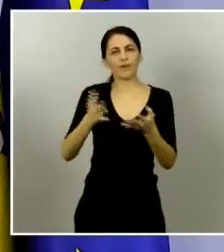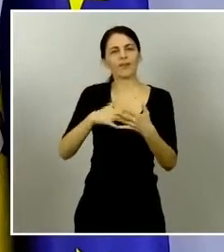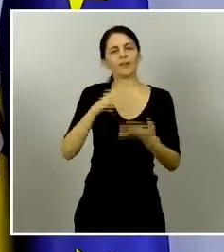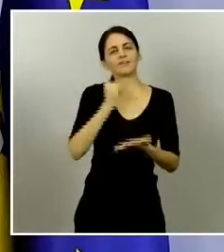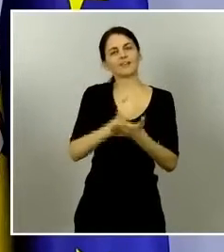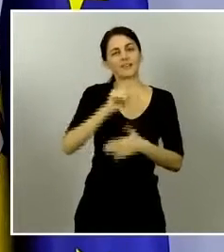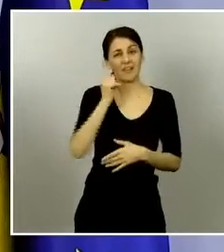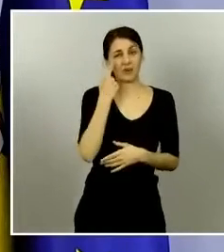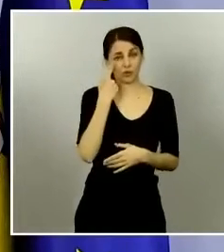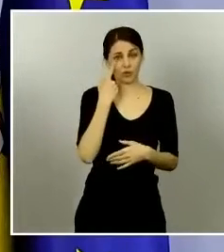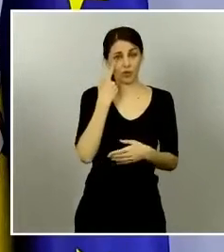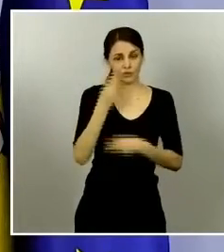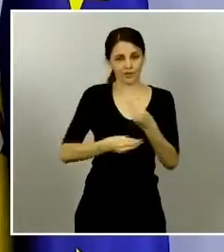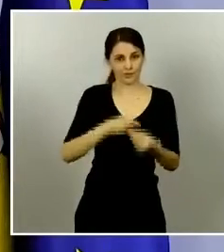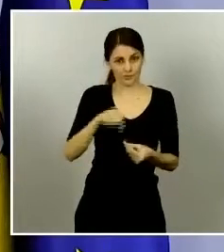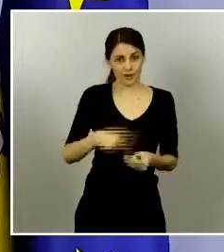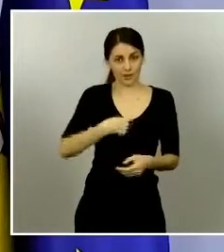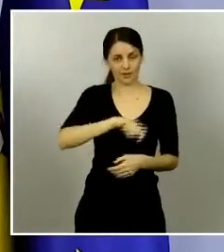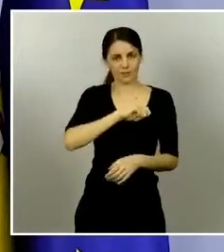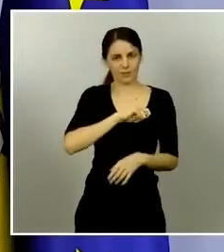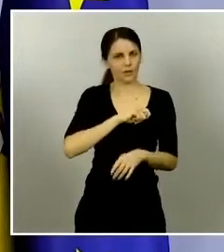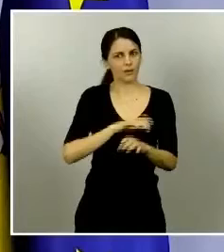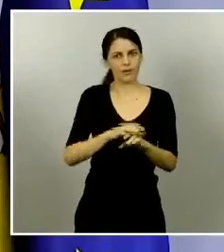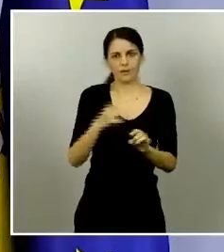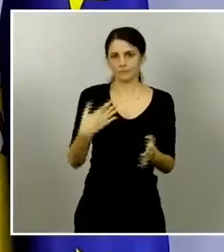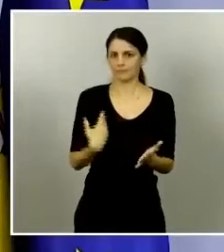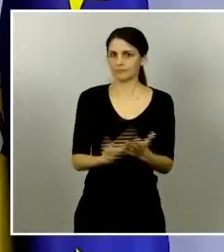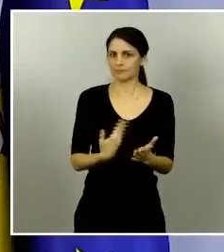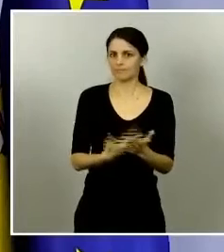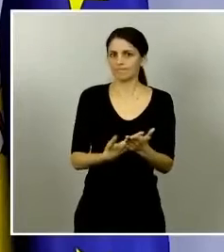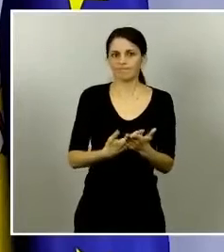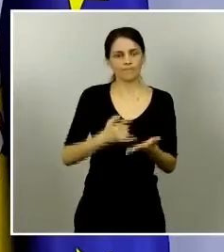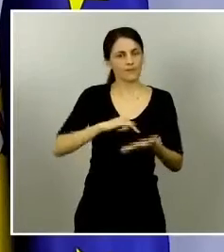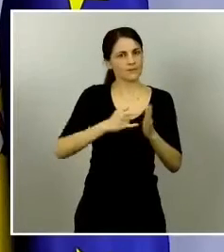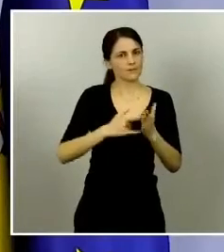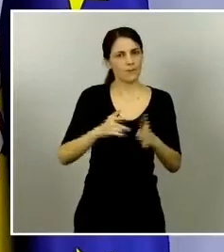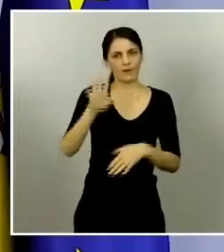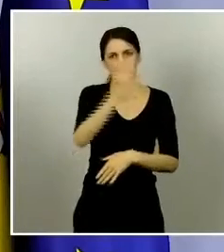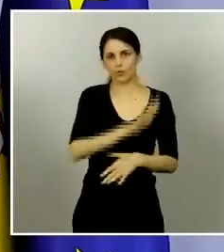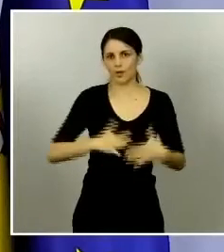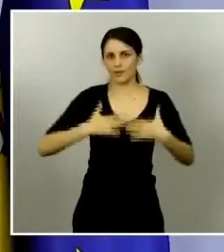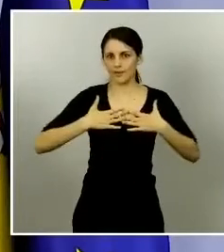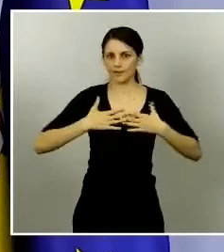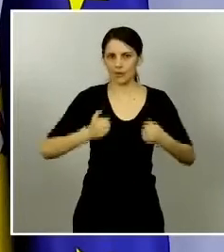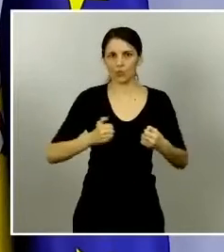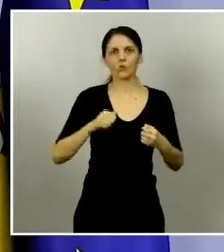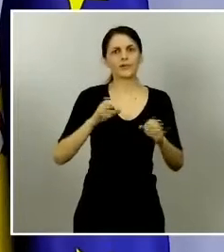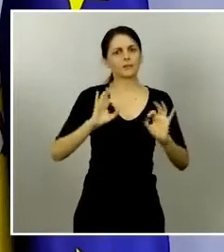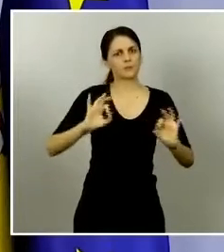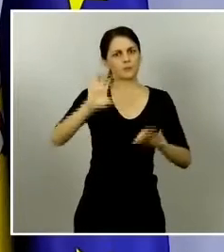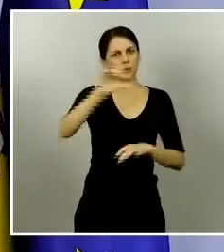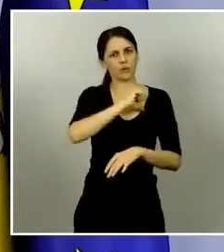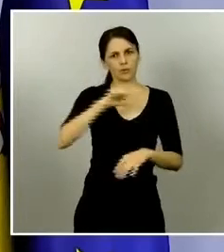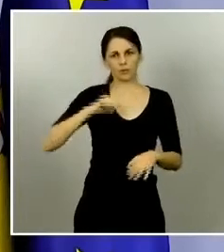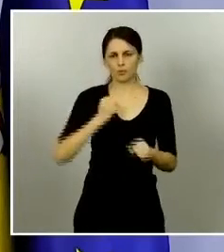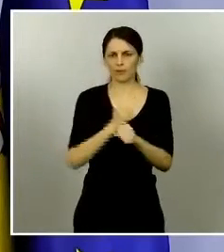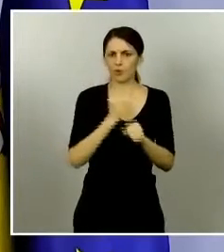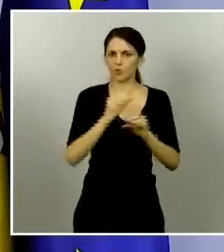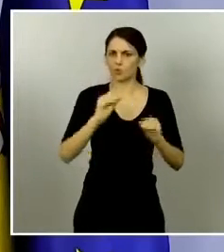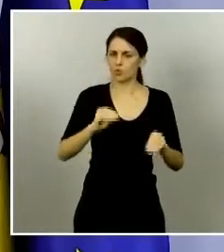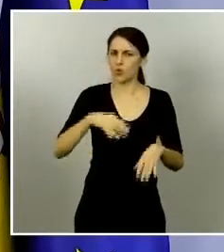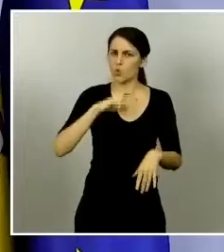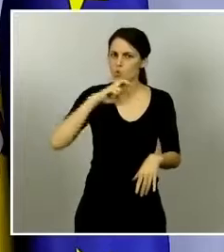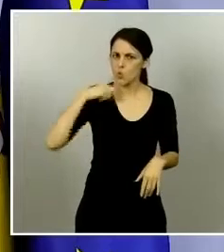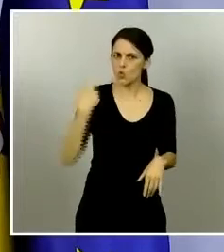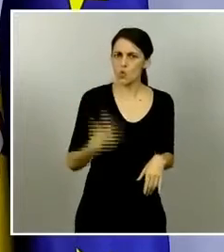relación a los test de diagnóstico que se hacen en nuestro país y que ponen de manifiesto la muy buena labor que está haciendo el conjunto del Sistema Nacional de